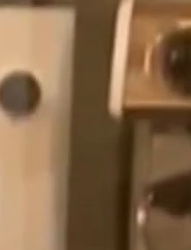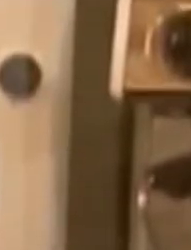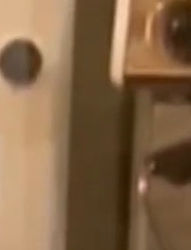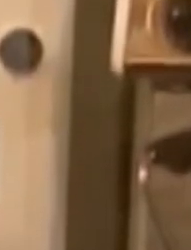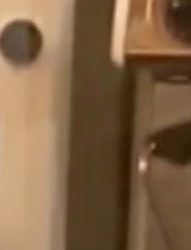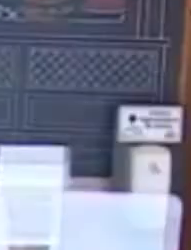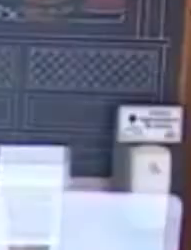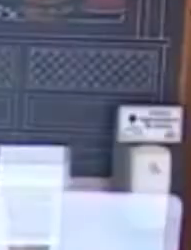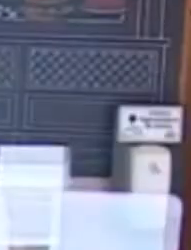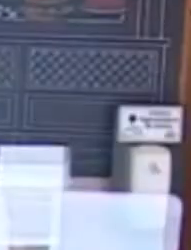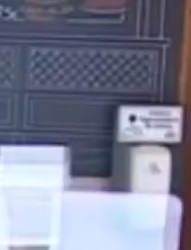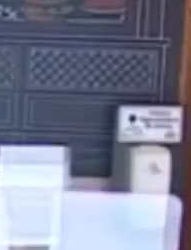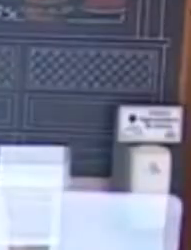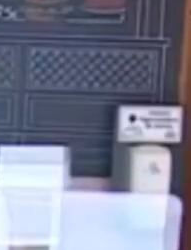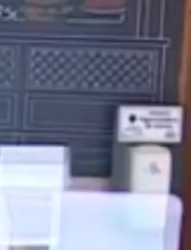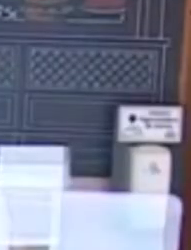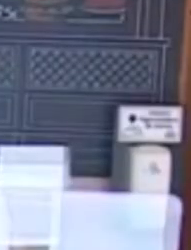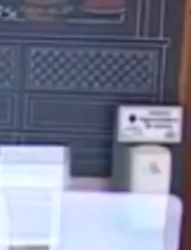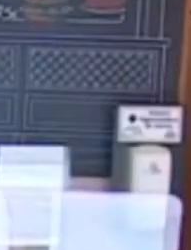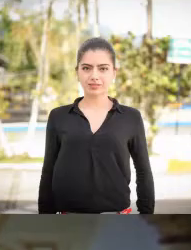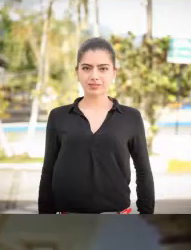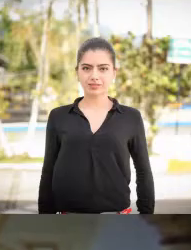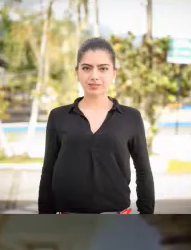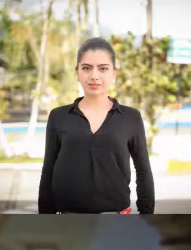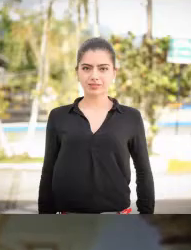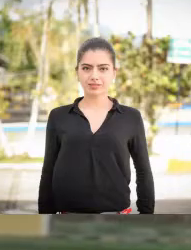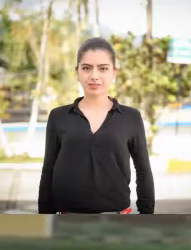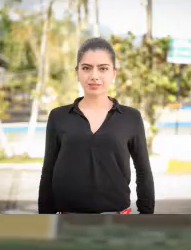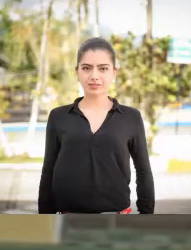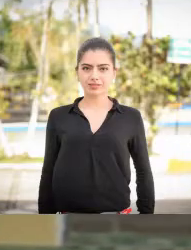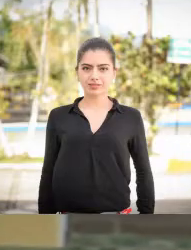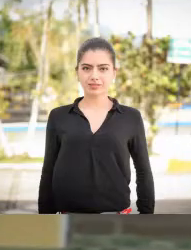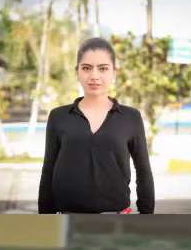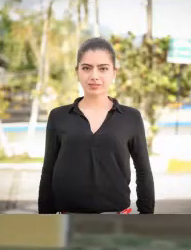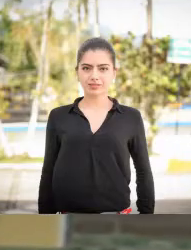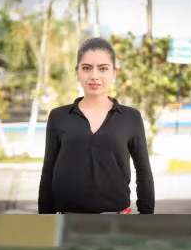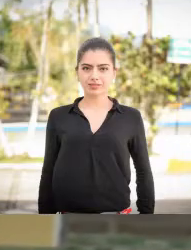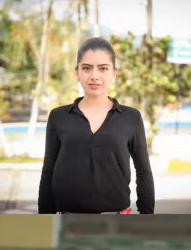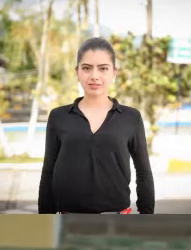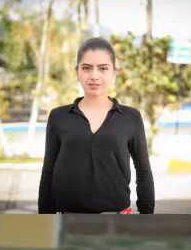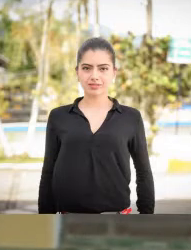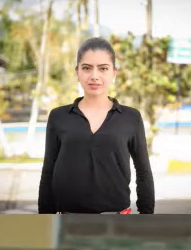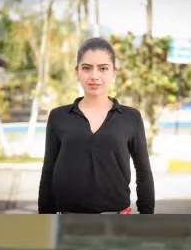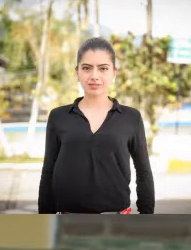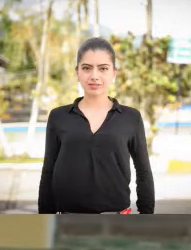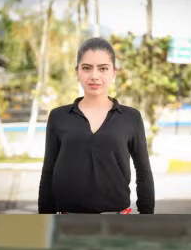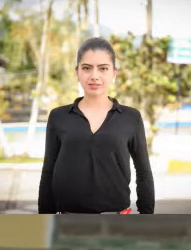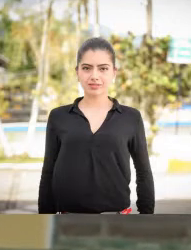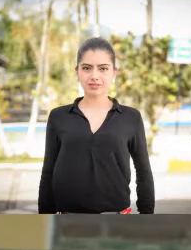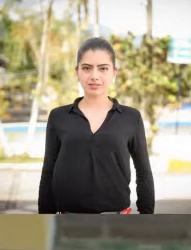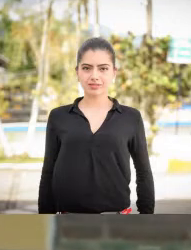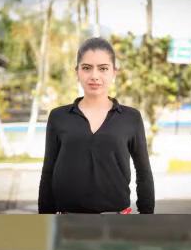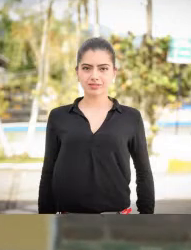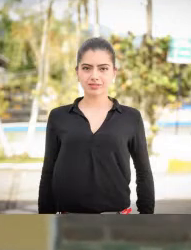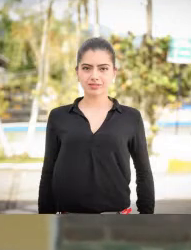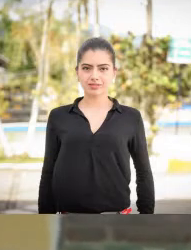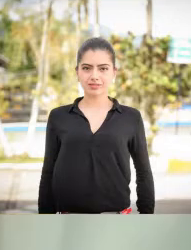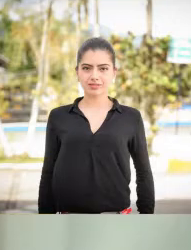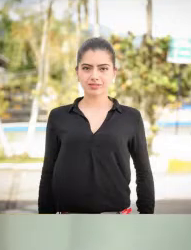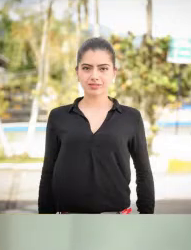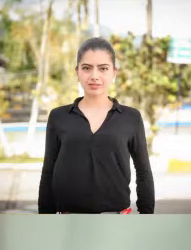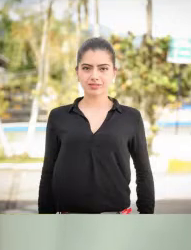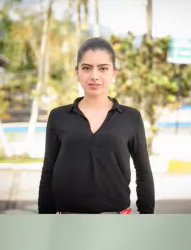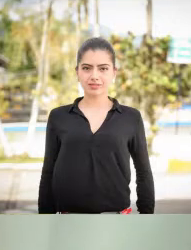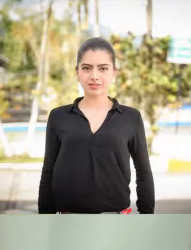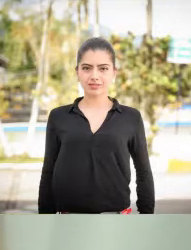gimnasios, hoteles, moteles y agencias de viaje. La modalidad de servicio a la mesa por parte de los establecimientos asociados a la